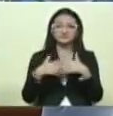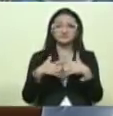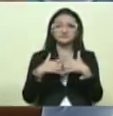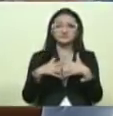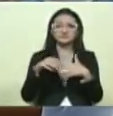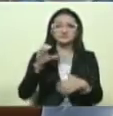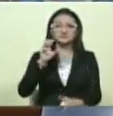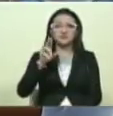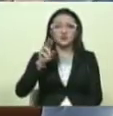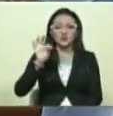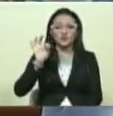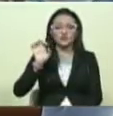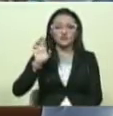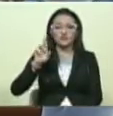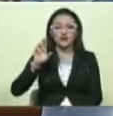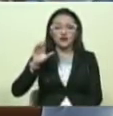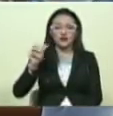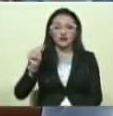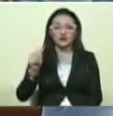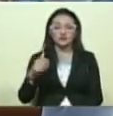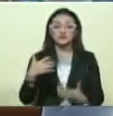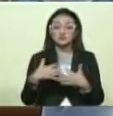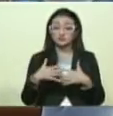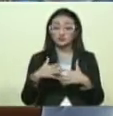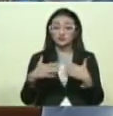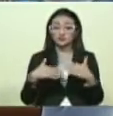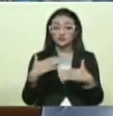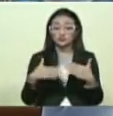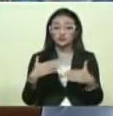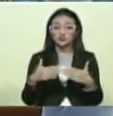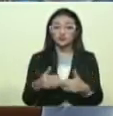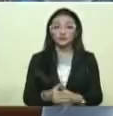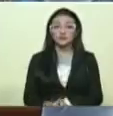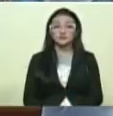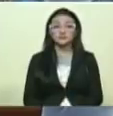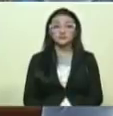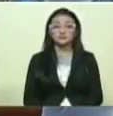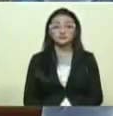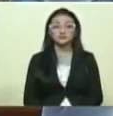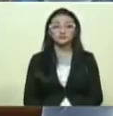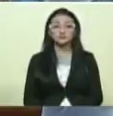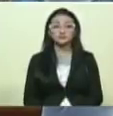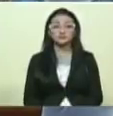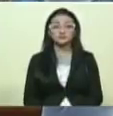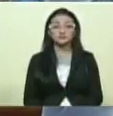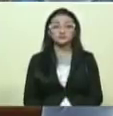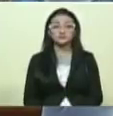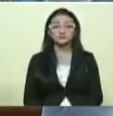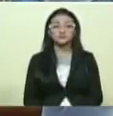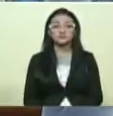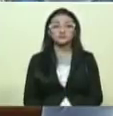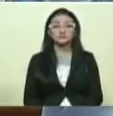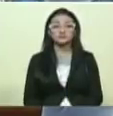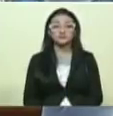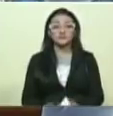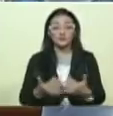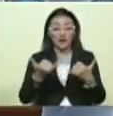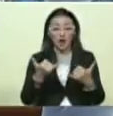es otro expediente que se abrió a través de nuestra gestión. Quiero destacar para que ustedes vean lo